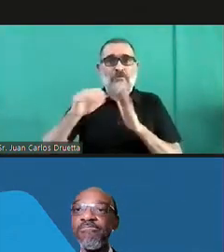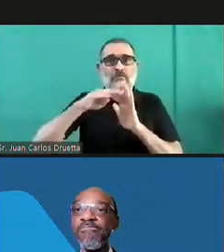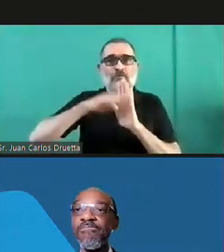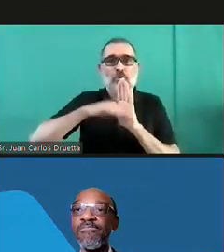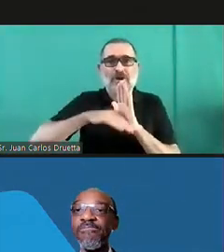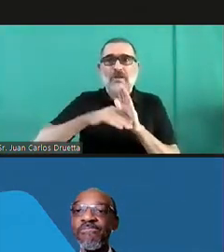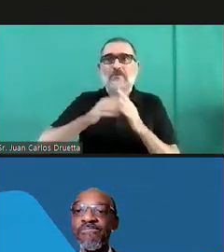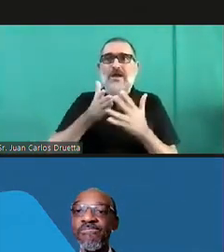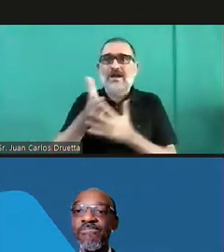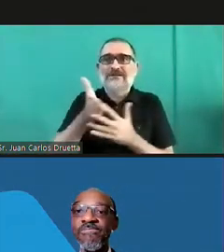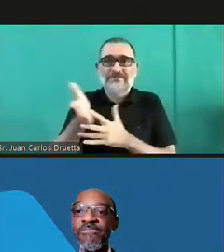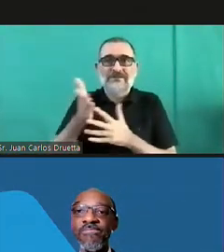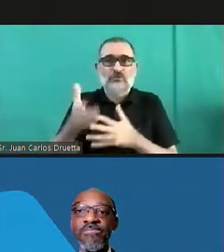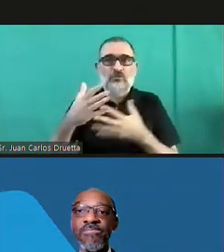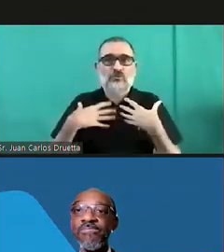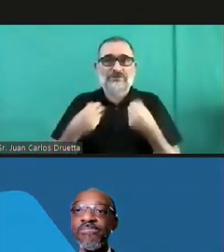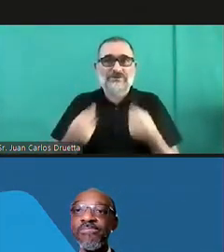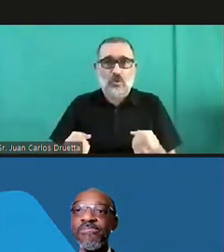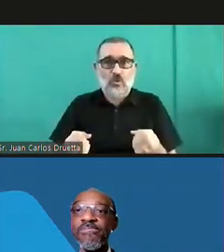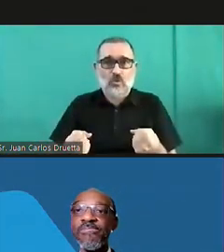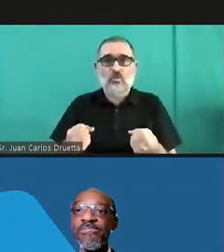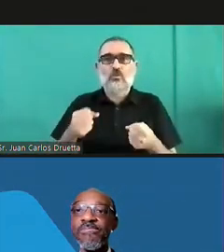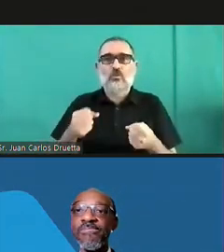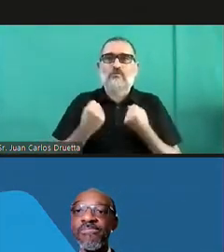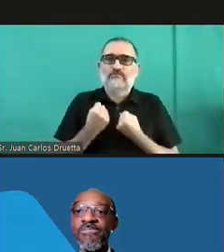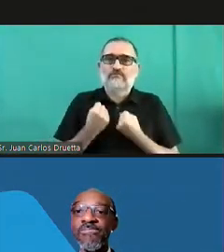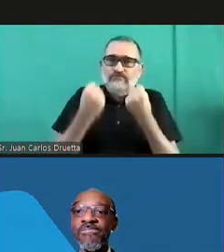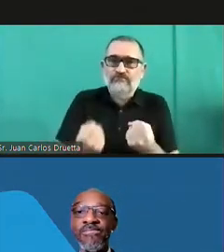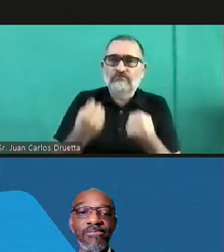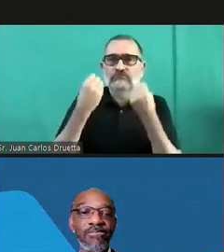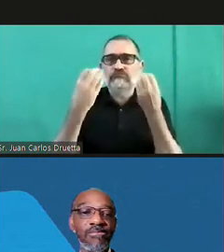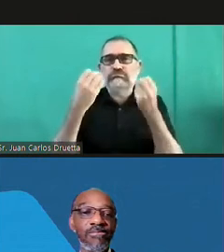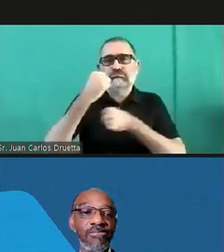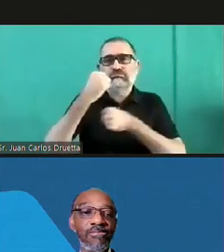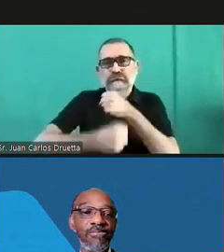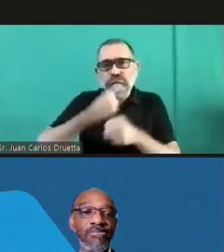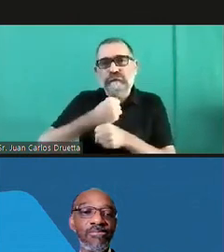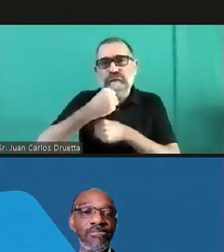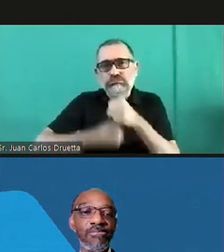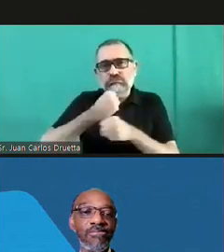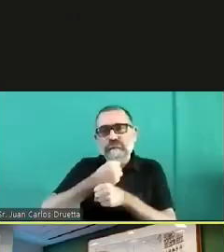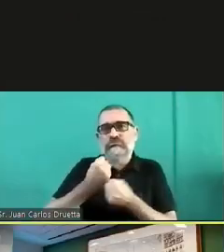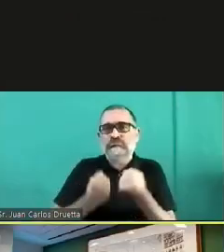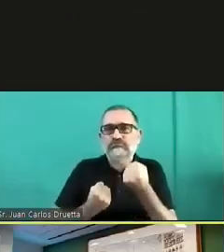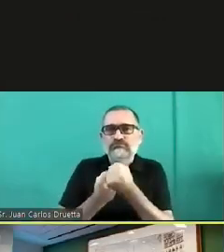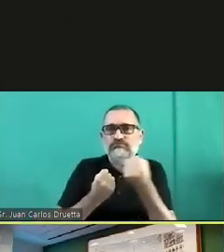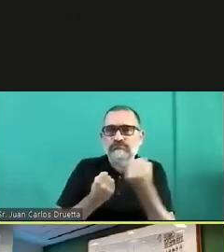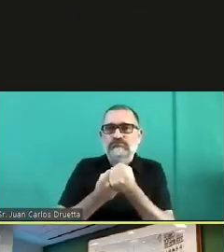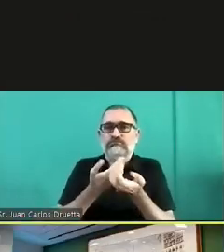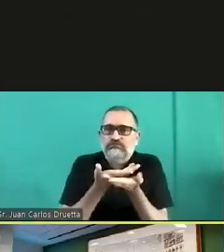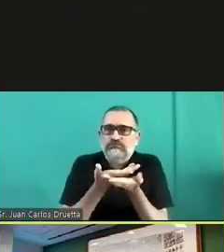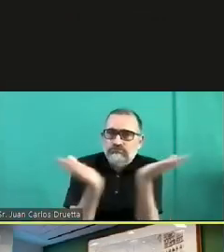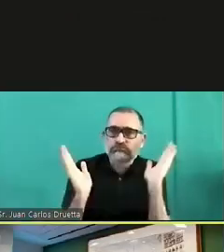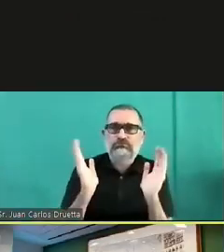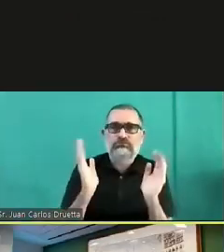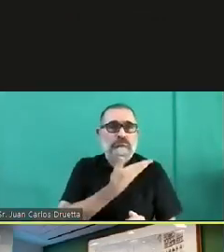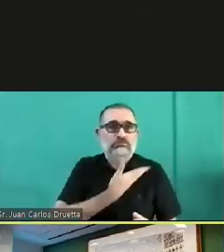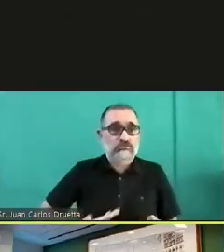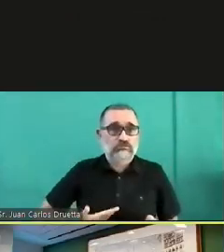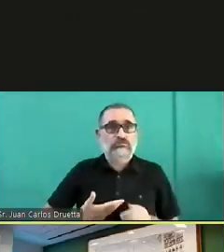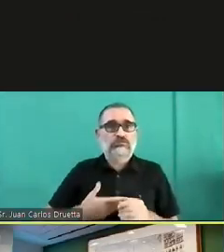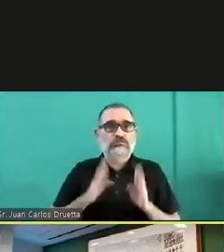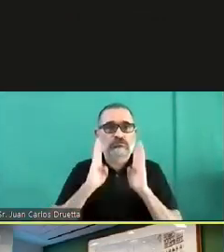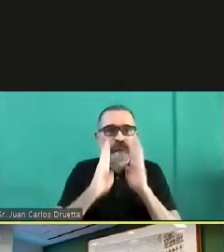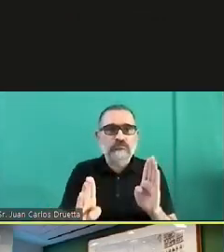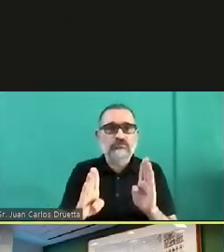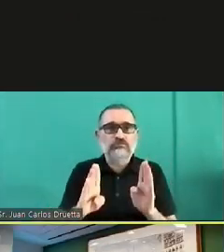el día de hoy muchas gracias doctor gene es un placer estar aquí con ustedes y es un placer